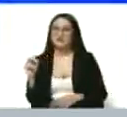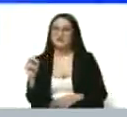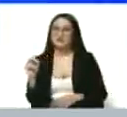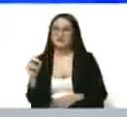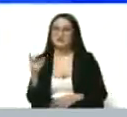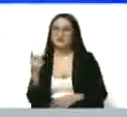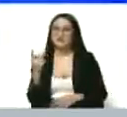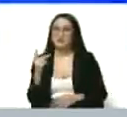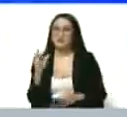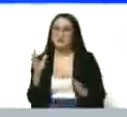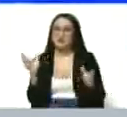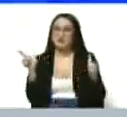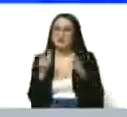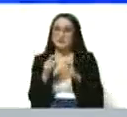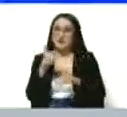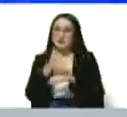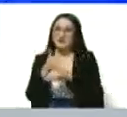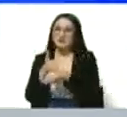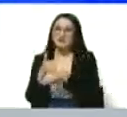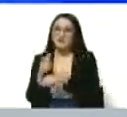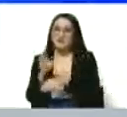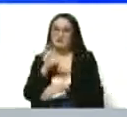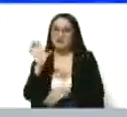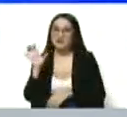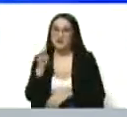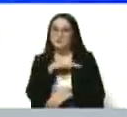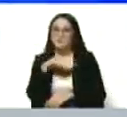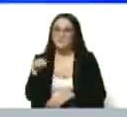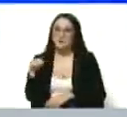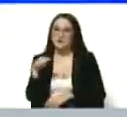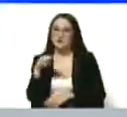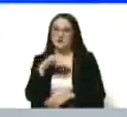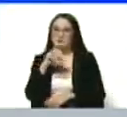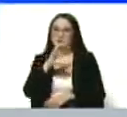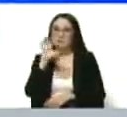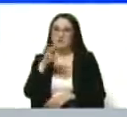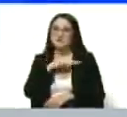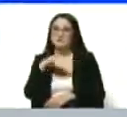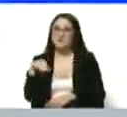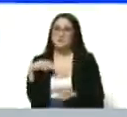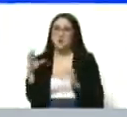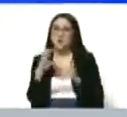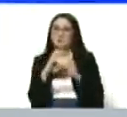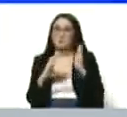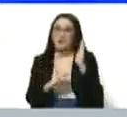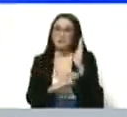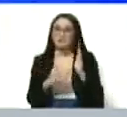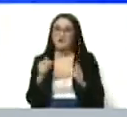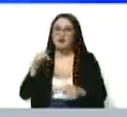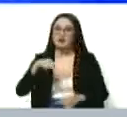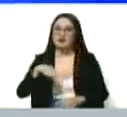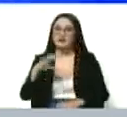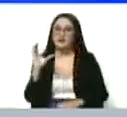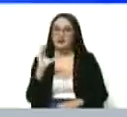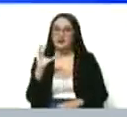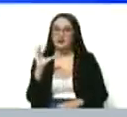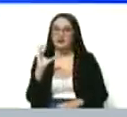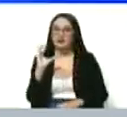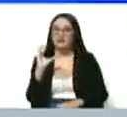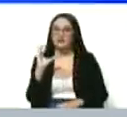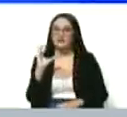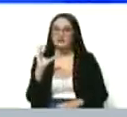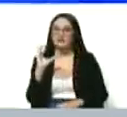de jefes de Estado y de Gobierno de los países miembros de la OPEP se llevó a cabo en esta gran ciudad, Caracas.